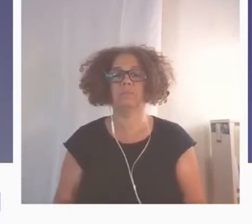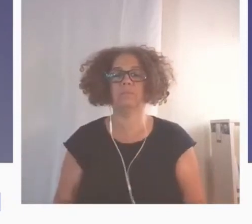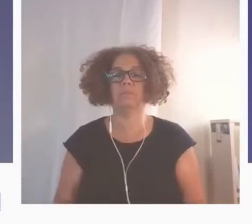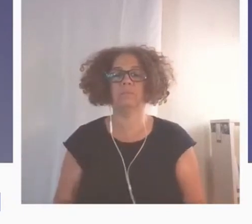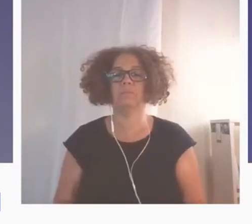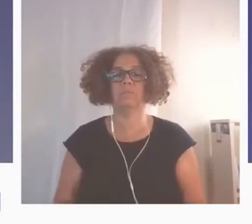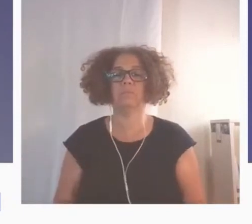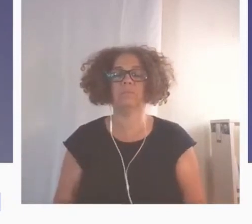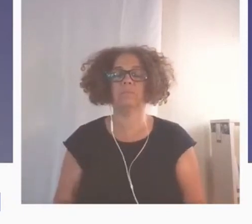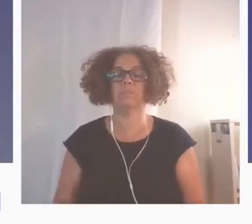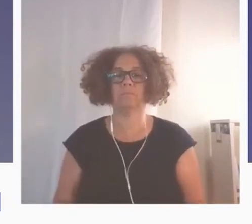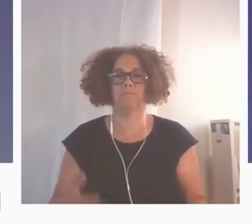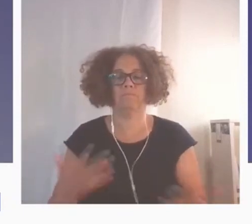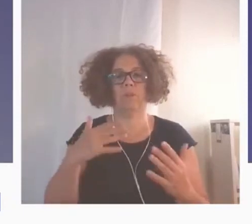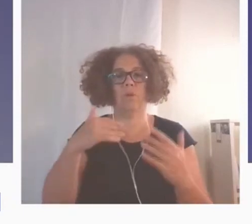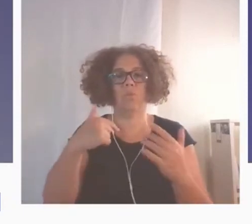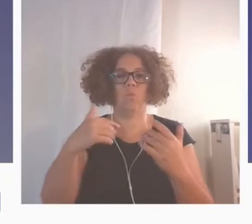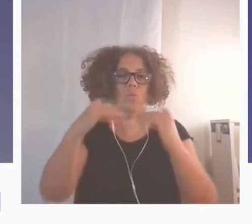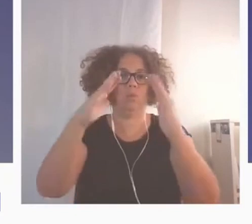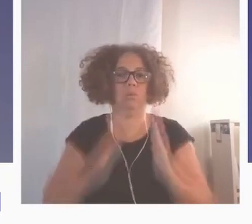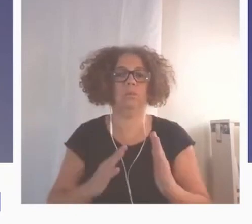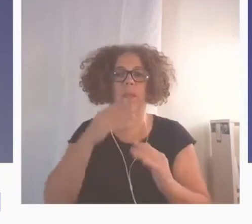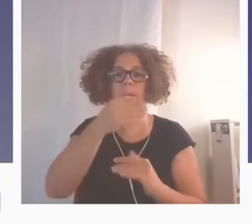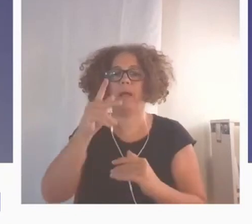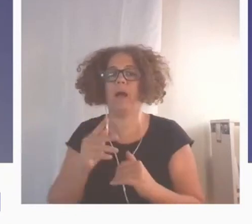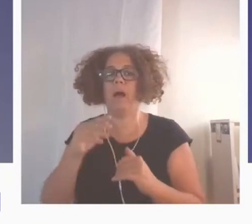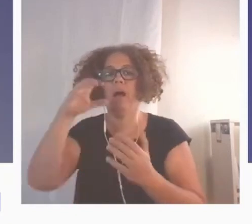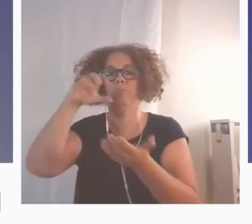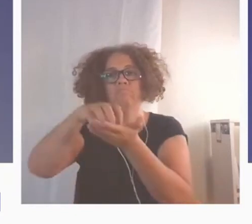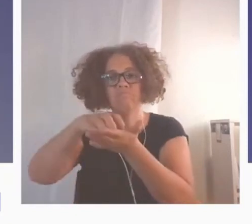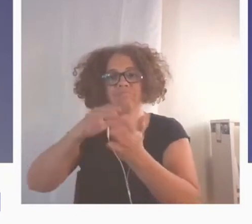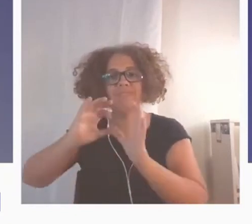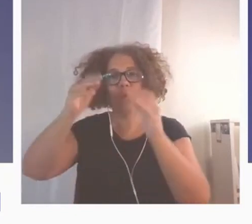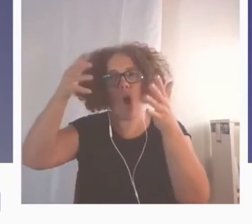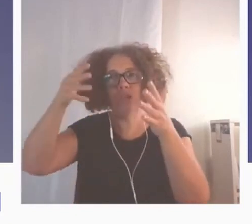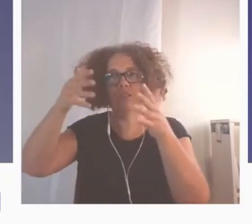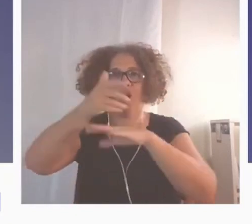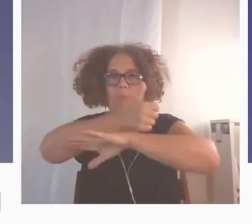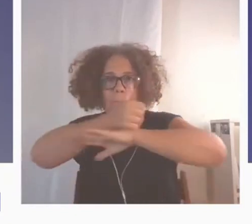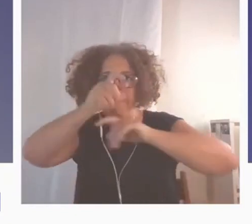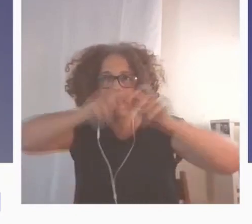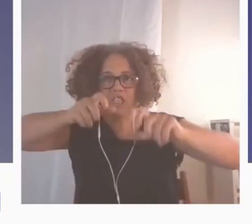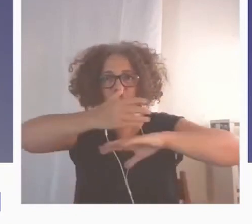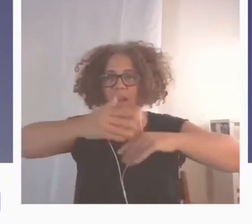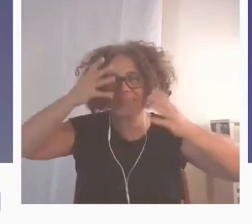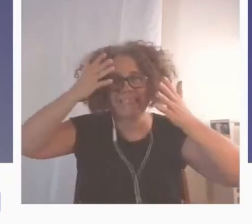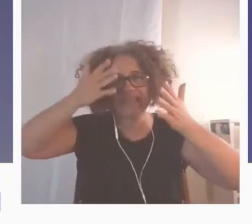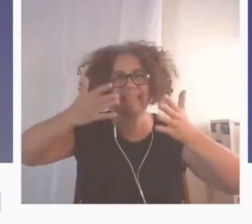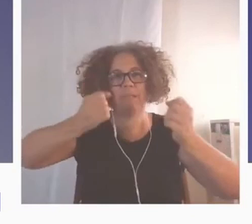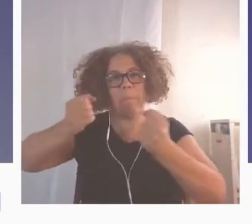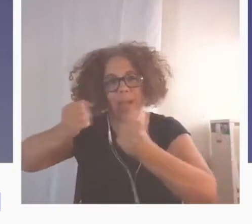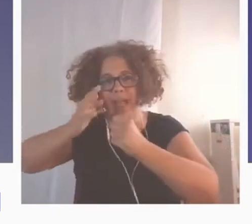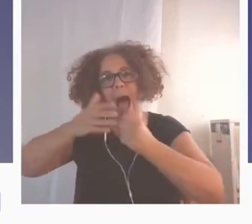como decía, tiene como base ese BBK Cuna Instituto, a ese consejo de personas expertas que nos ayudan en esa reflexión,